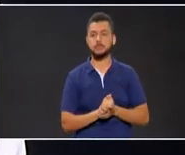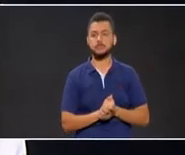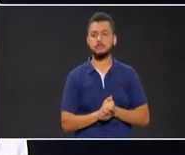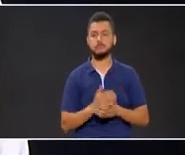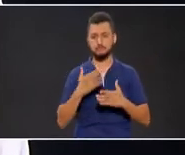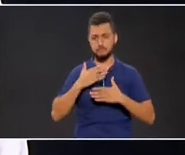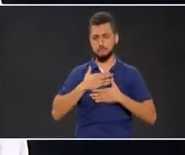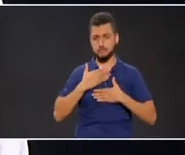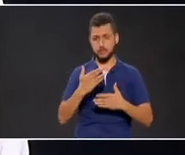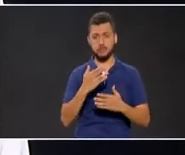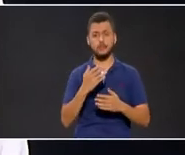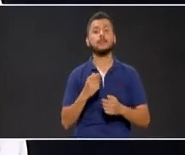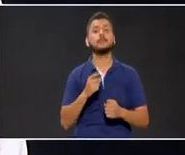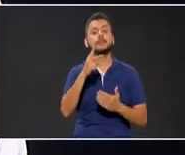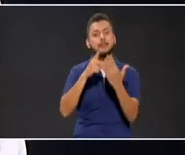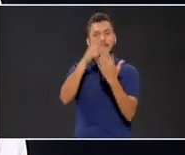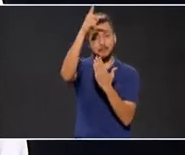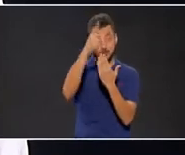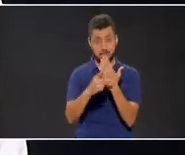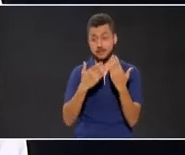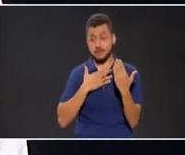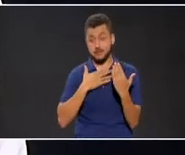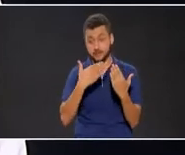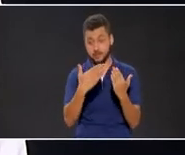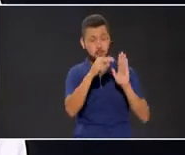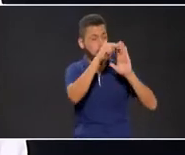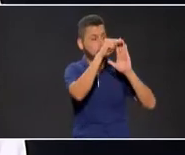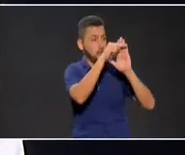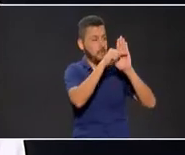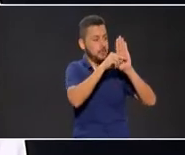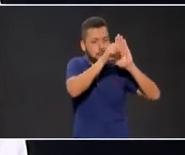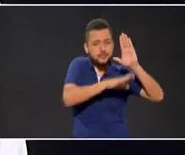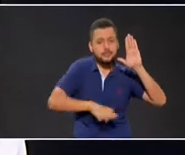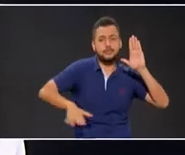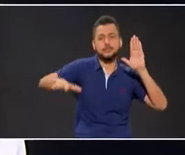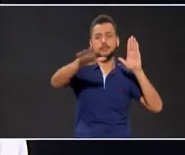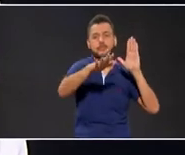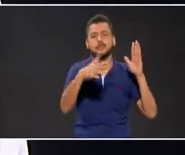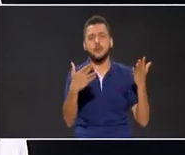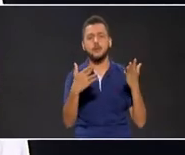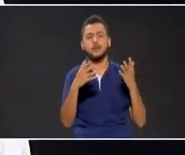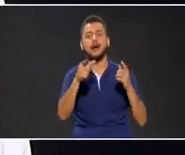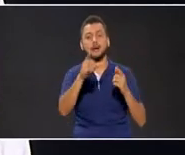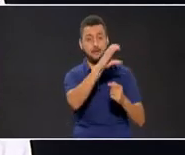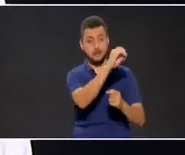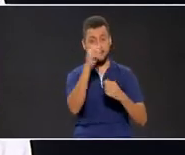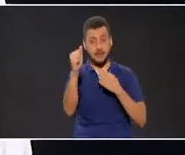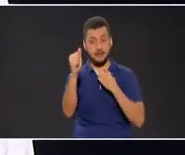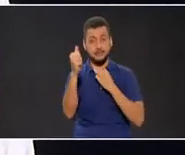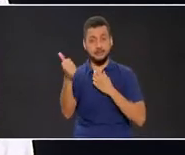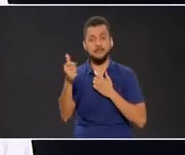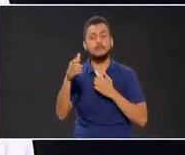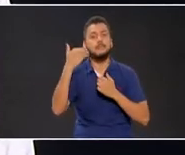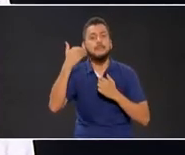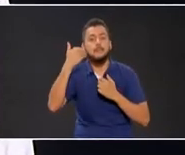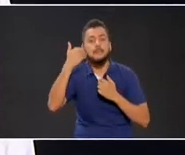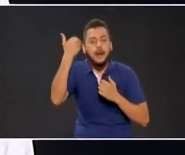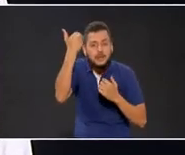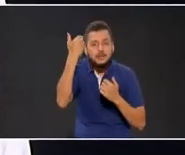muy clara está dentro de lo que hemos denominado una política pública para el adulto mayor y dentro de eso estamos planteando los